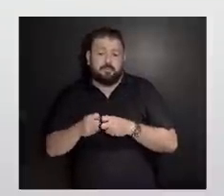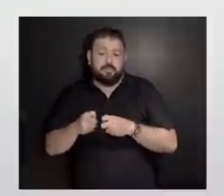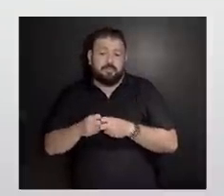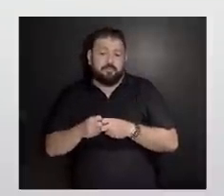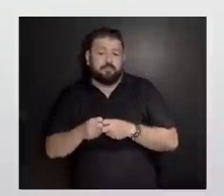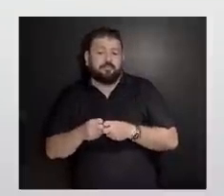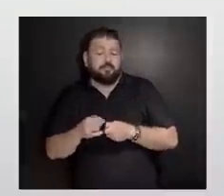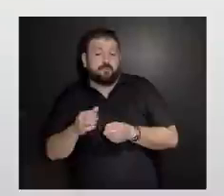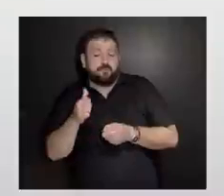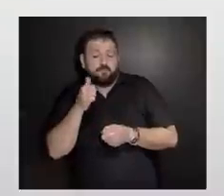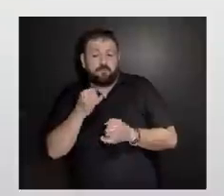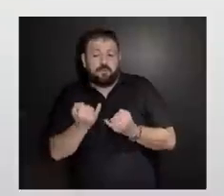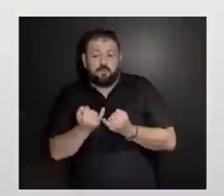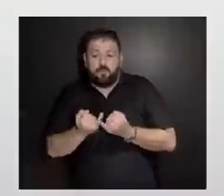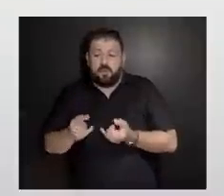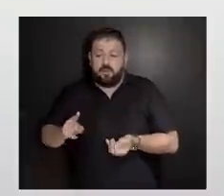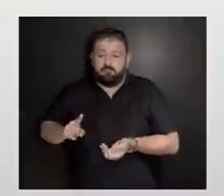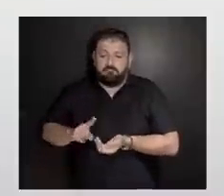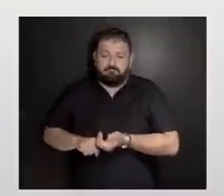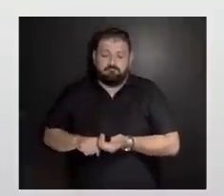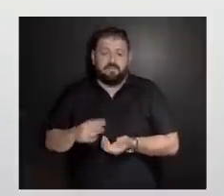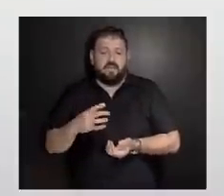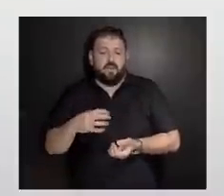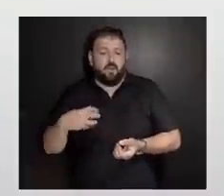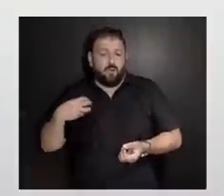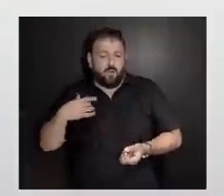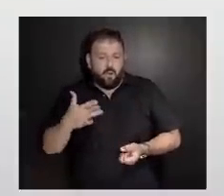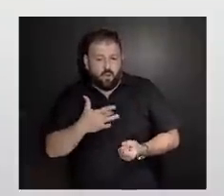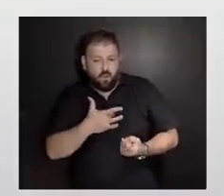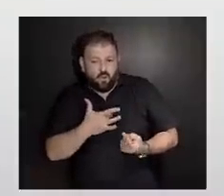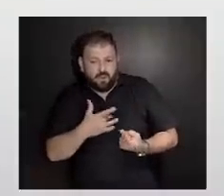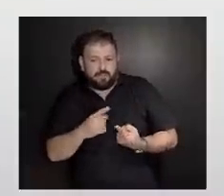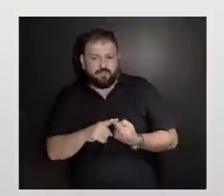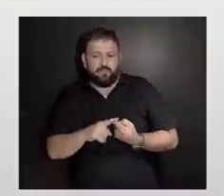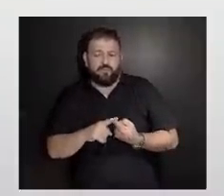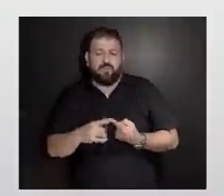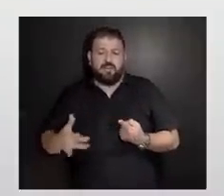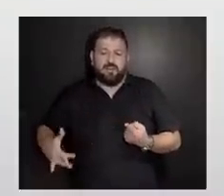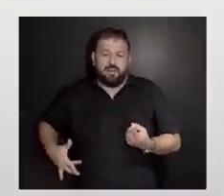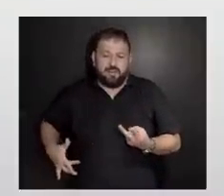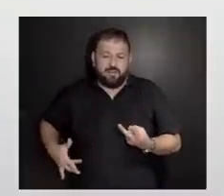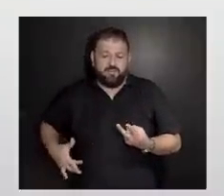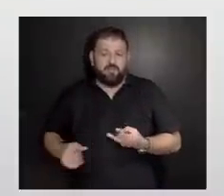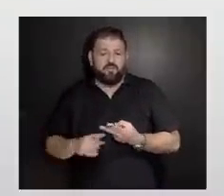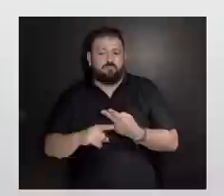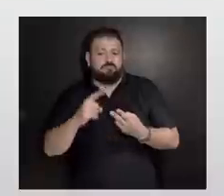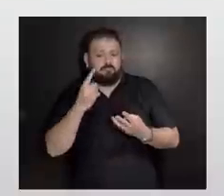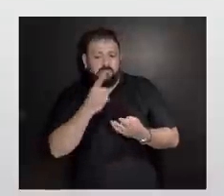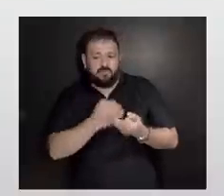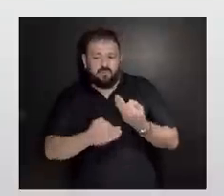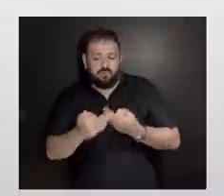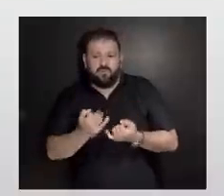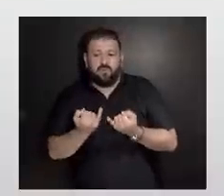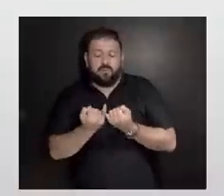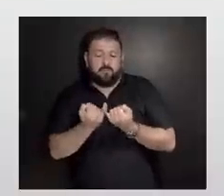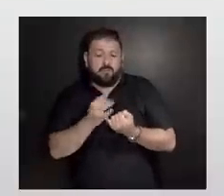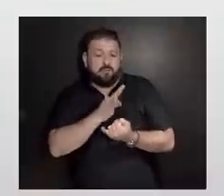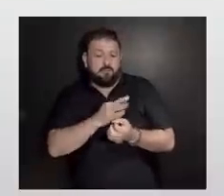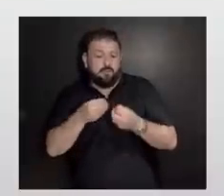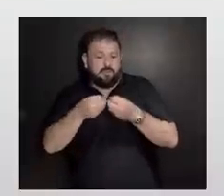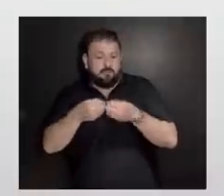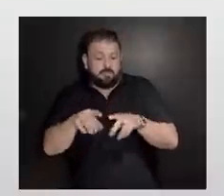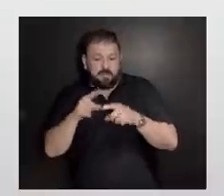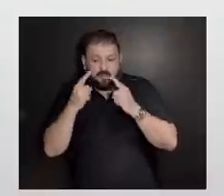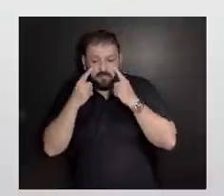los receptores de órganos como el corazón, el riñón, el ojo, o sea, puede haber pérdida de la visión incluso,